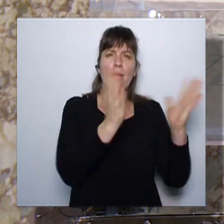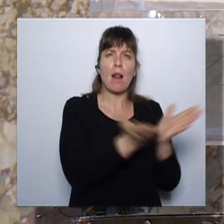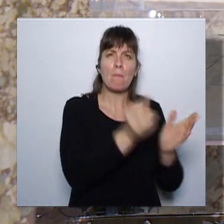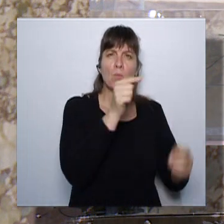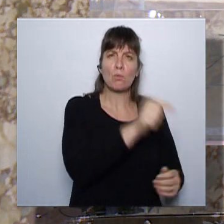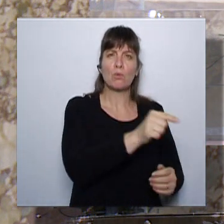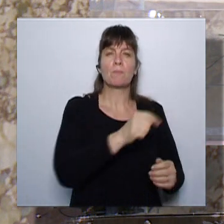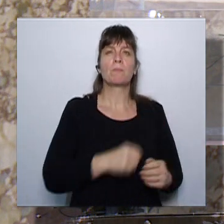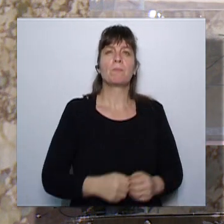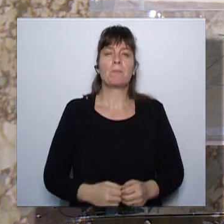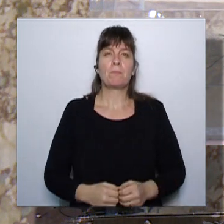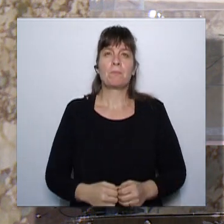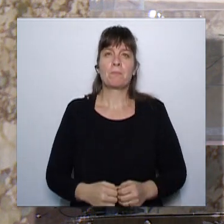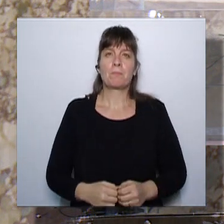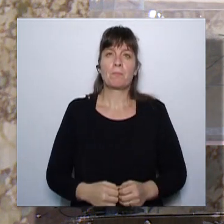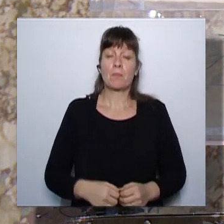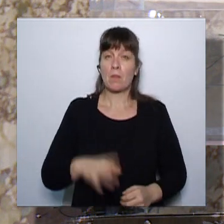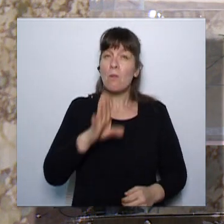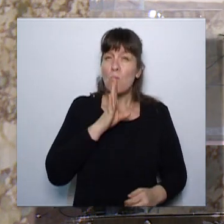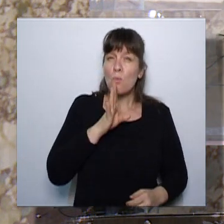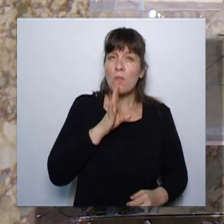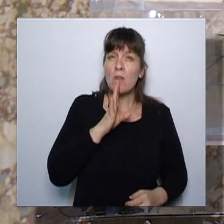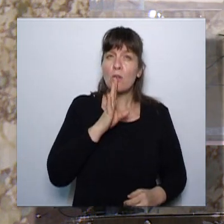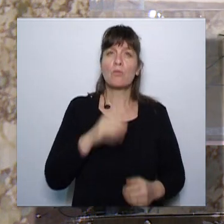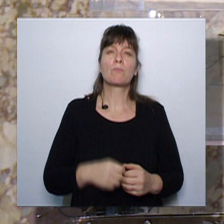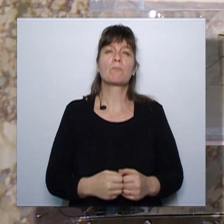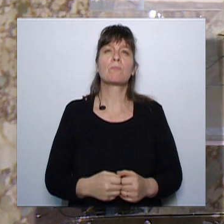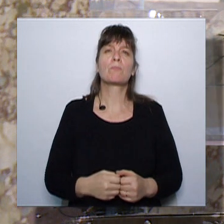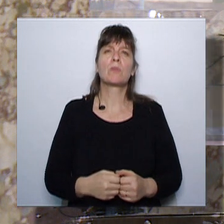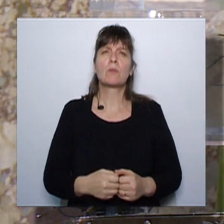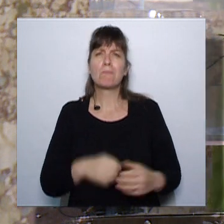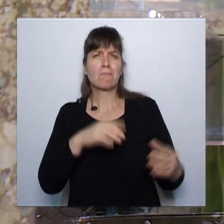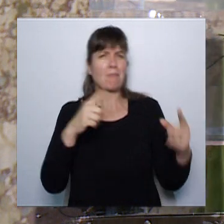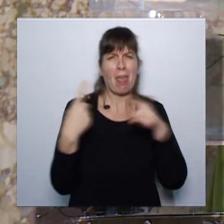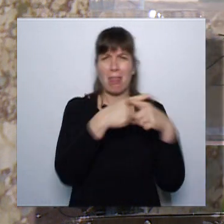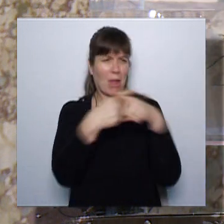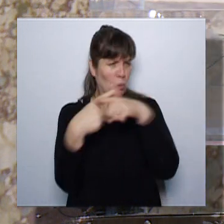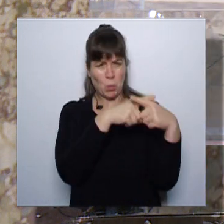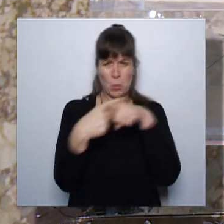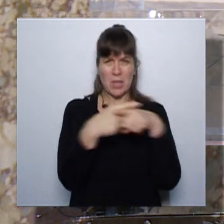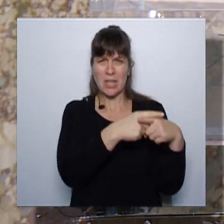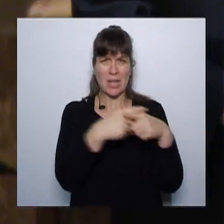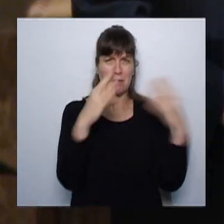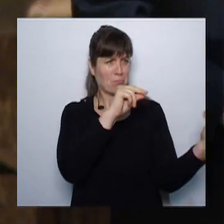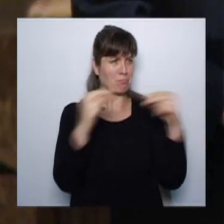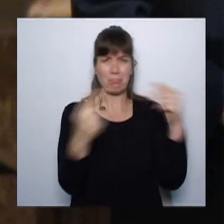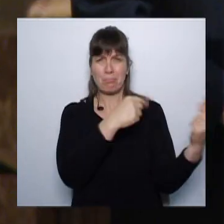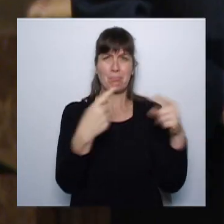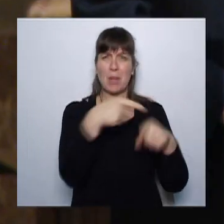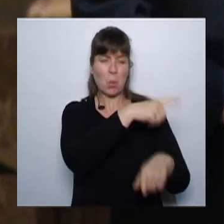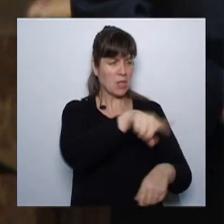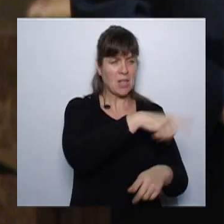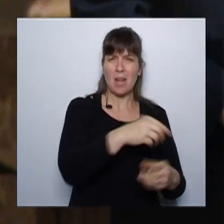mundo los judíos discutían entre sí diciendo